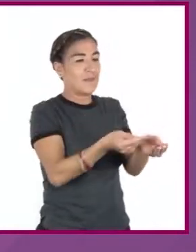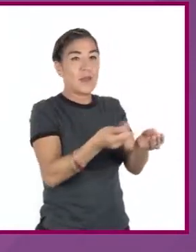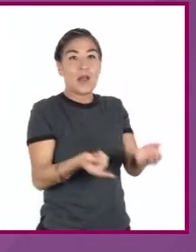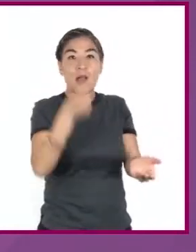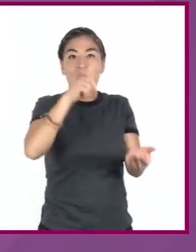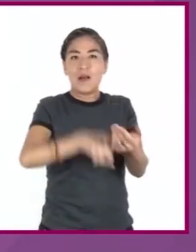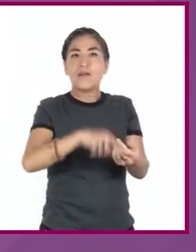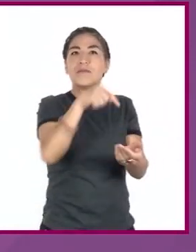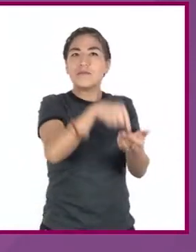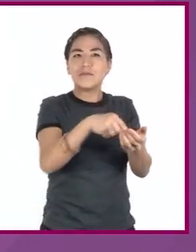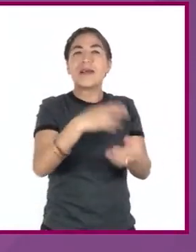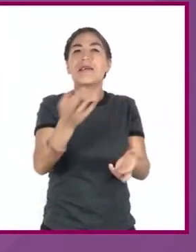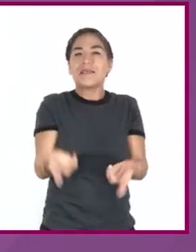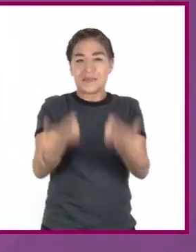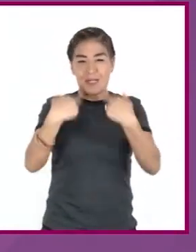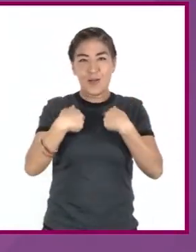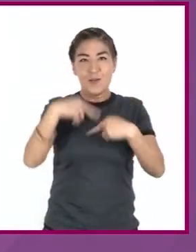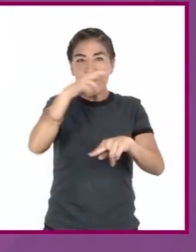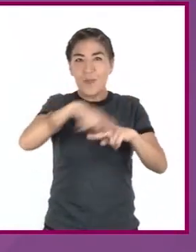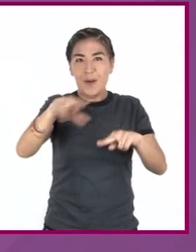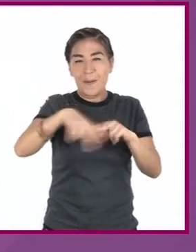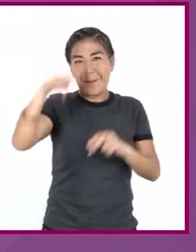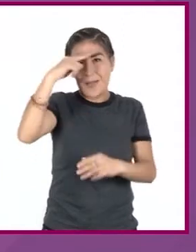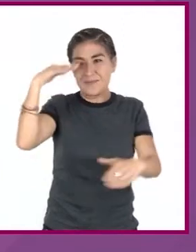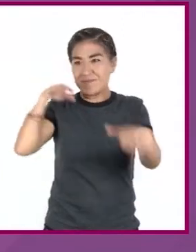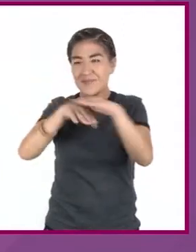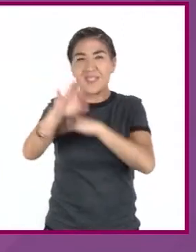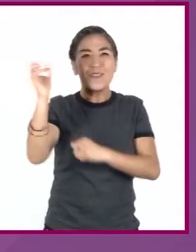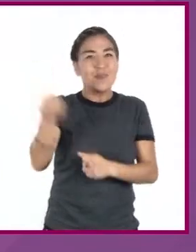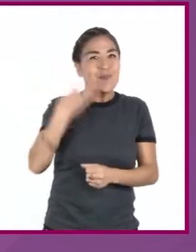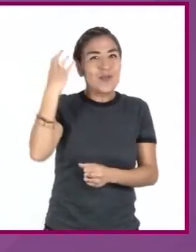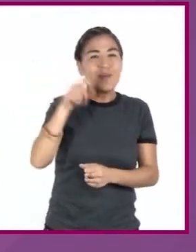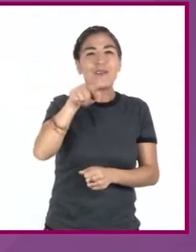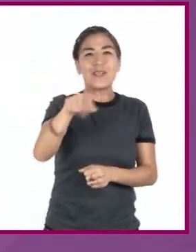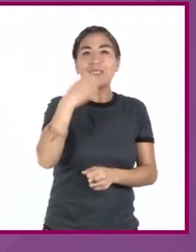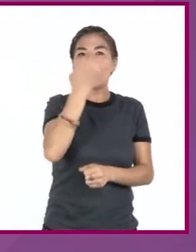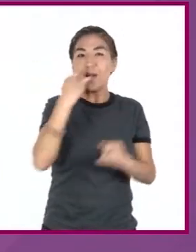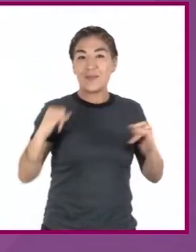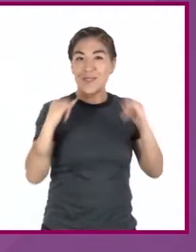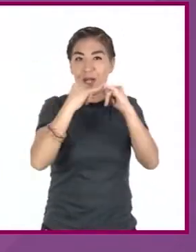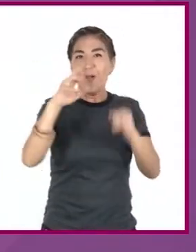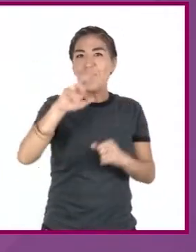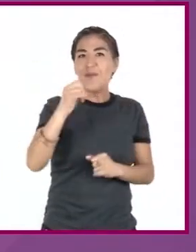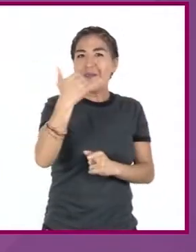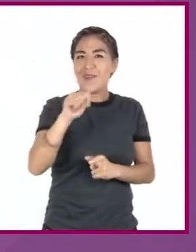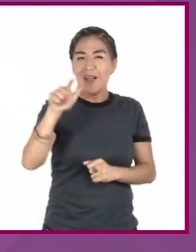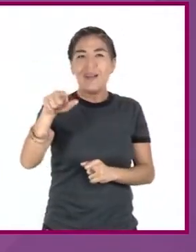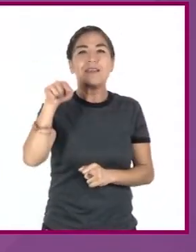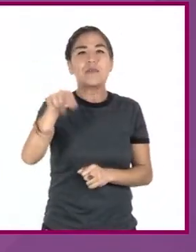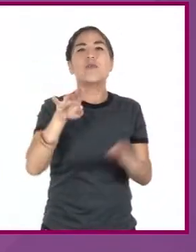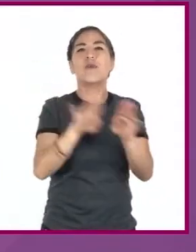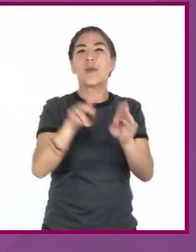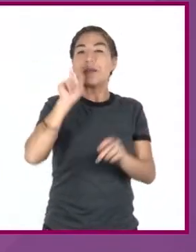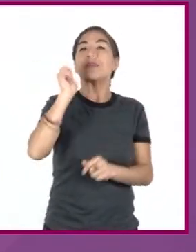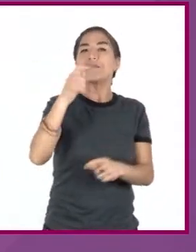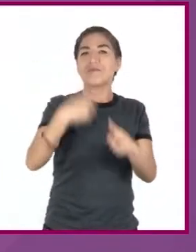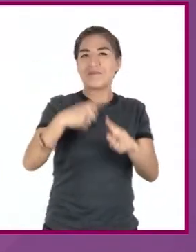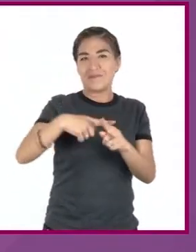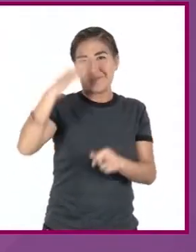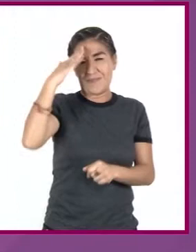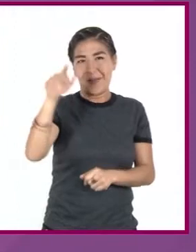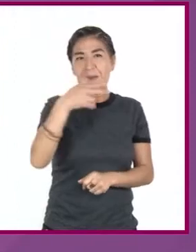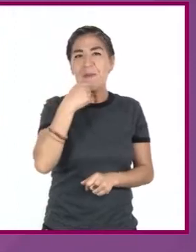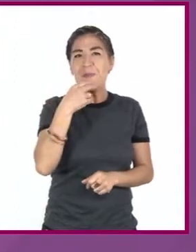4 entradas para la siguiente serie de las conferencias públicas de la Royal Institution, dictadas por el mismo Humphrey